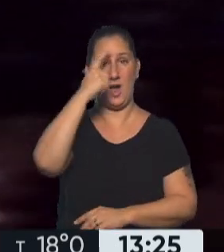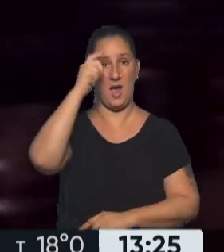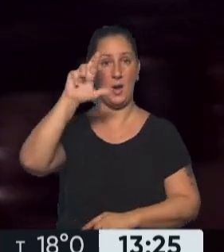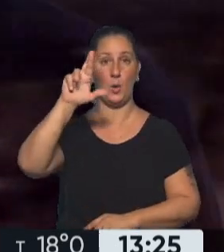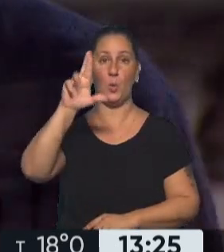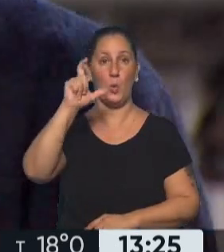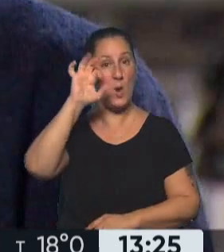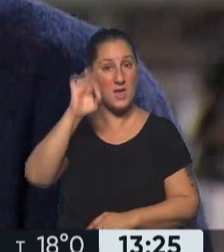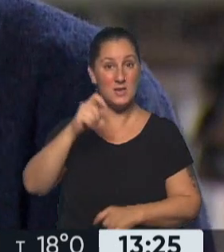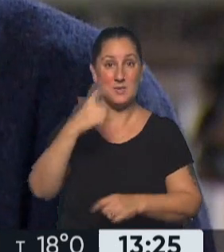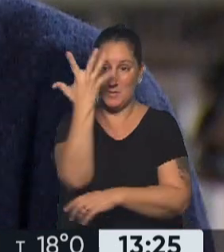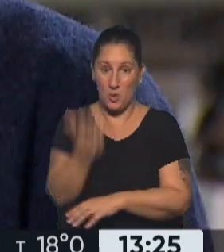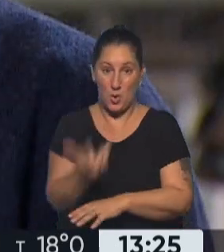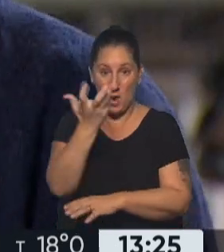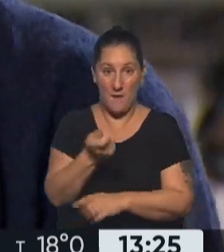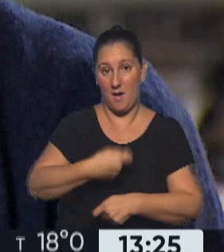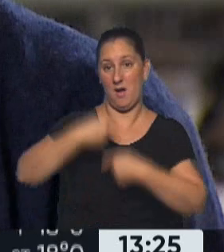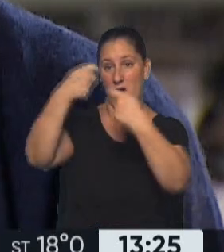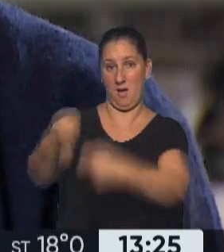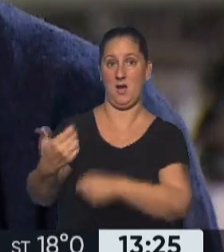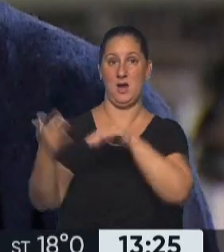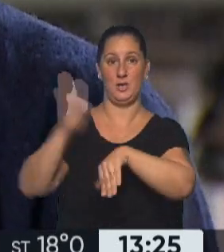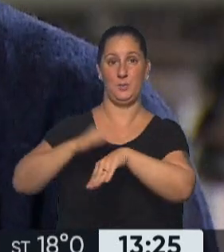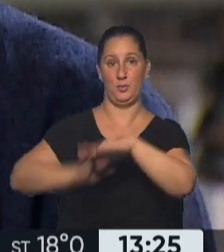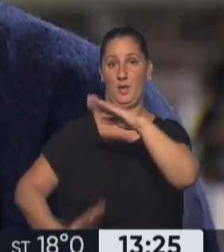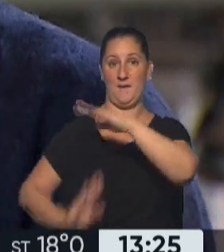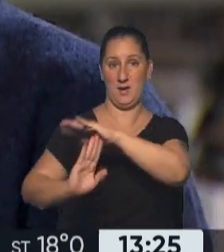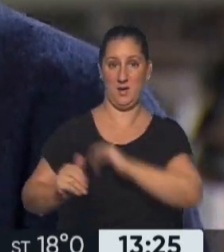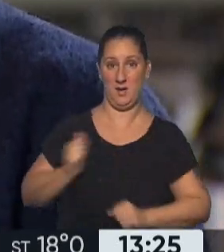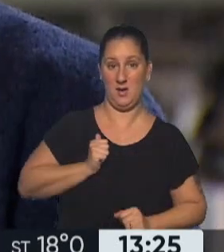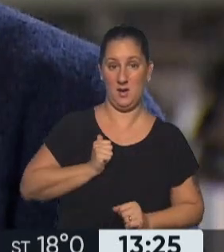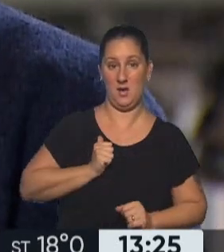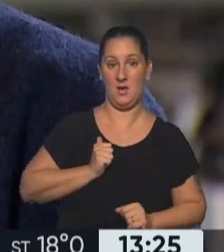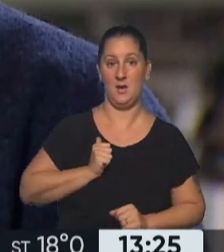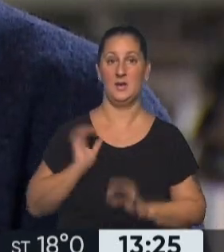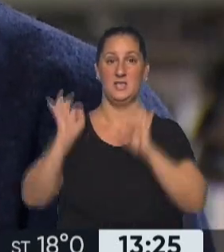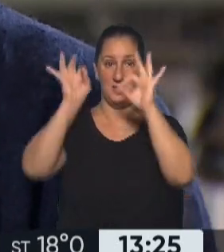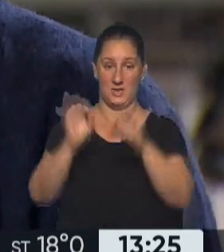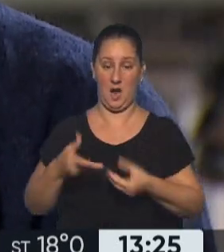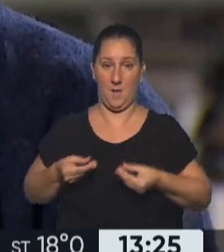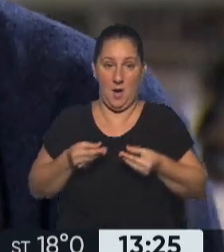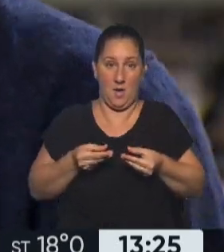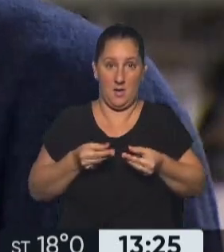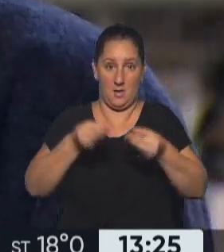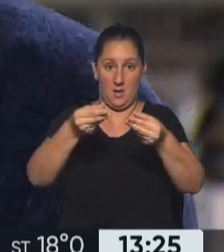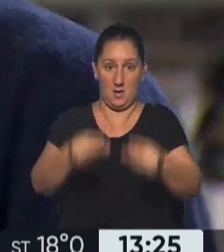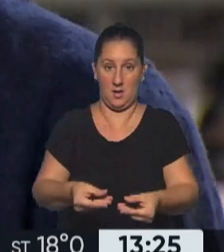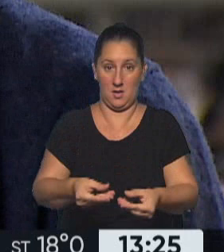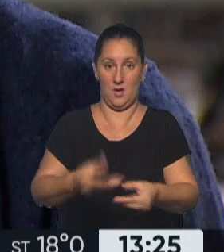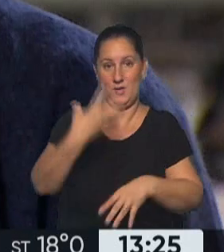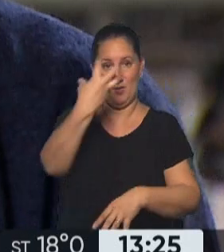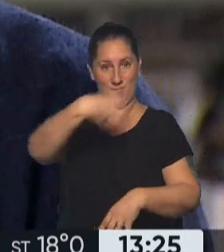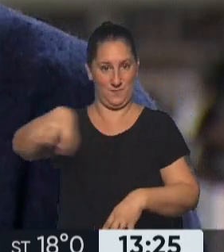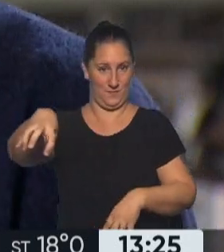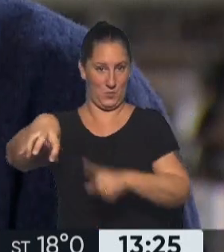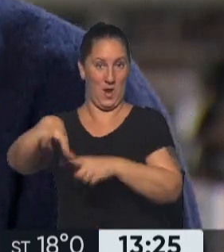material se trasladaba al comando en jefe y del comando en jefe venía acá, al canal, a una isla que la tenemos acá